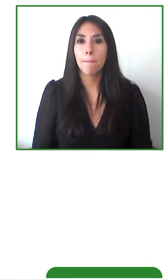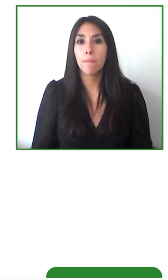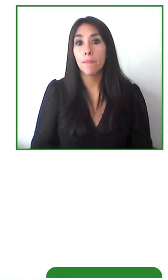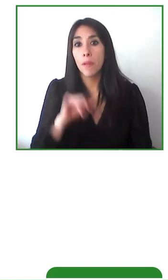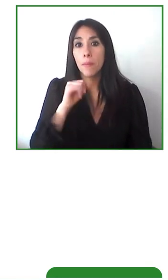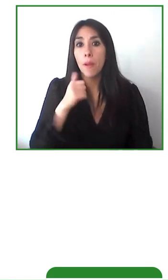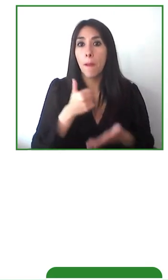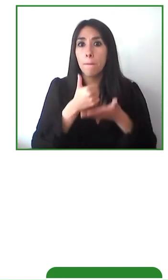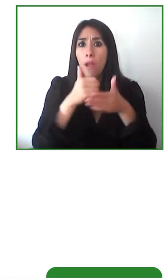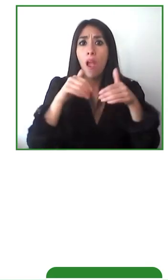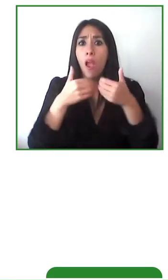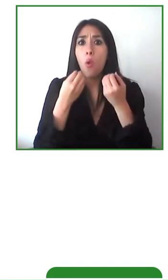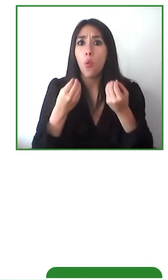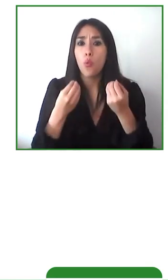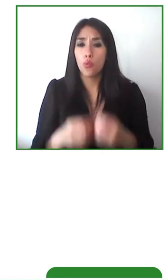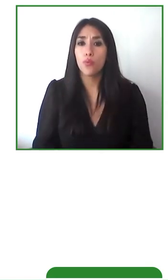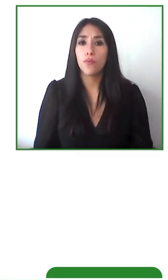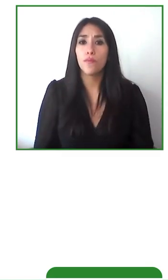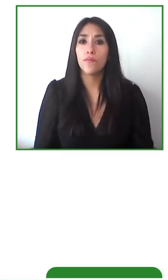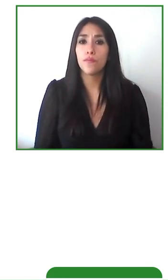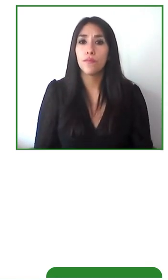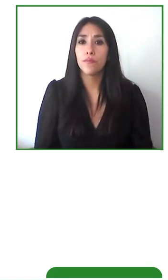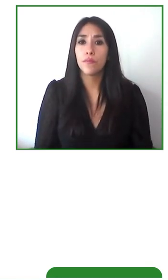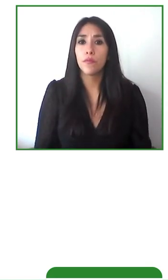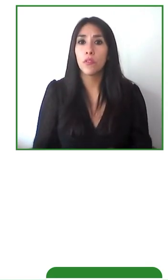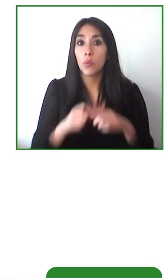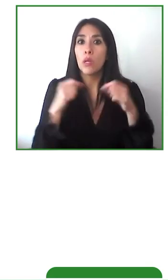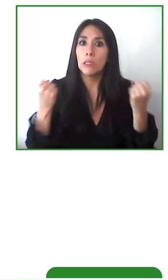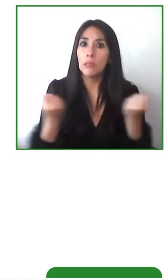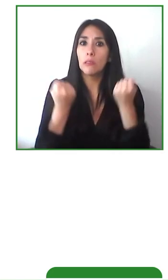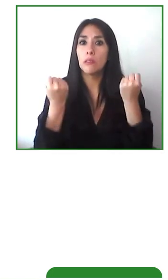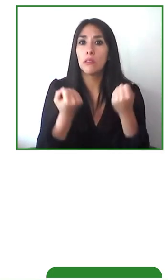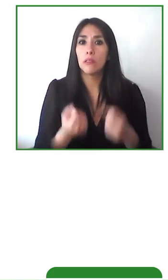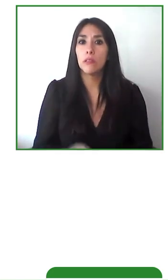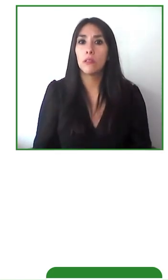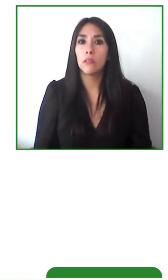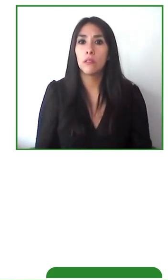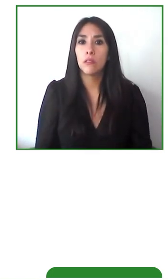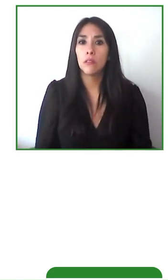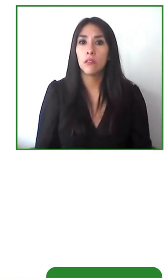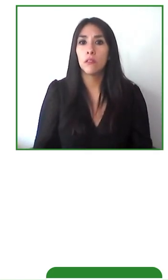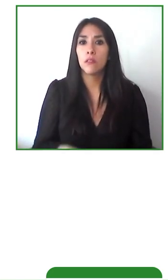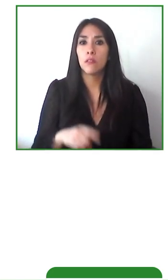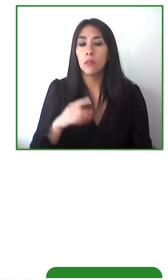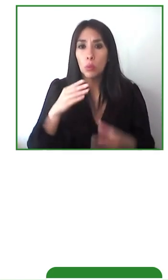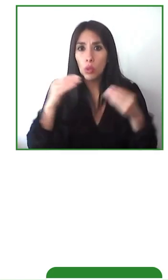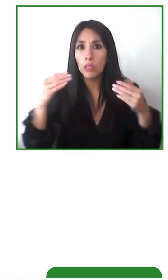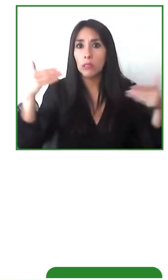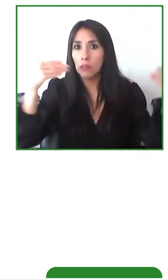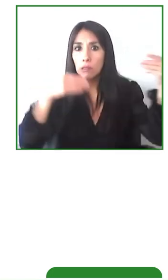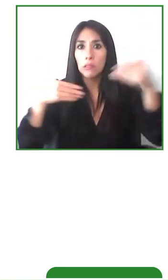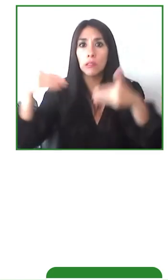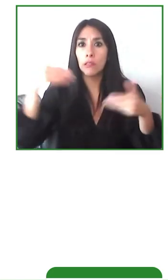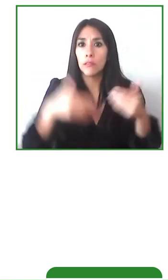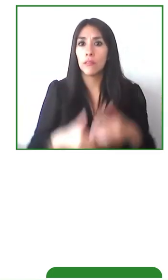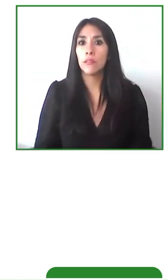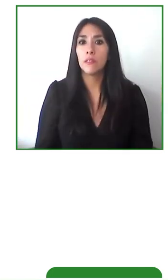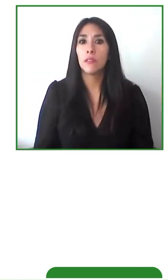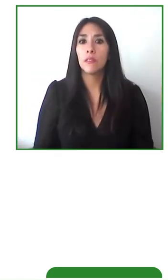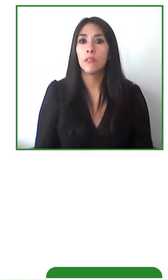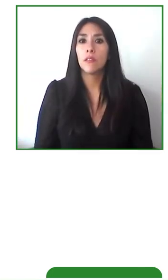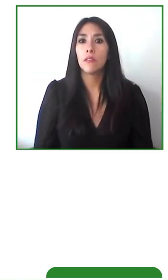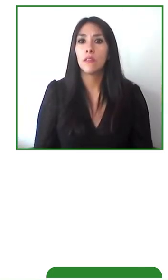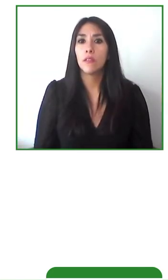a promover la participación de protagonistas sordos en todas esas